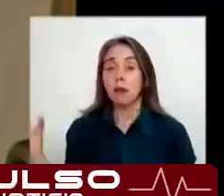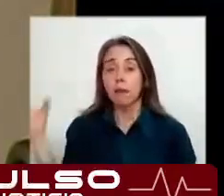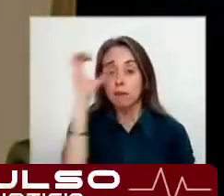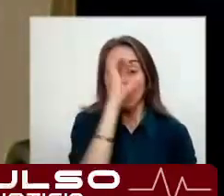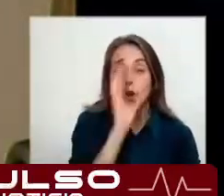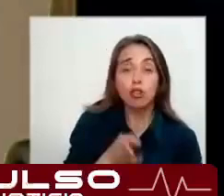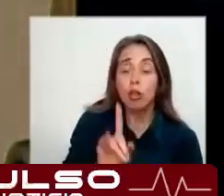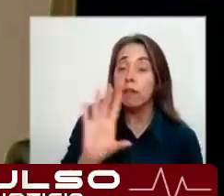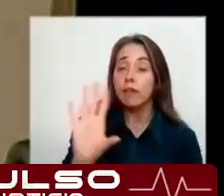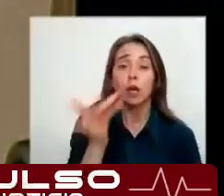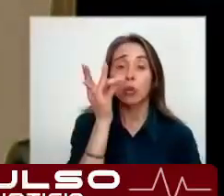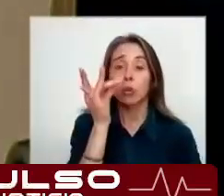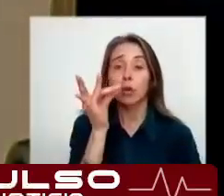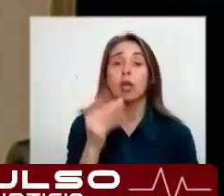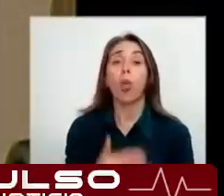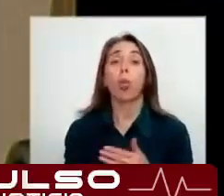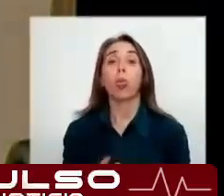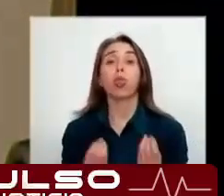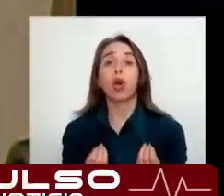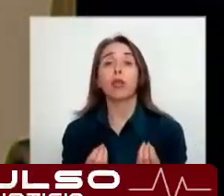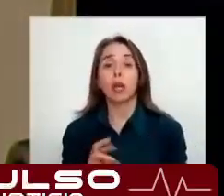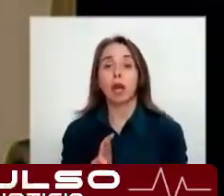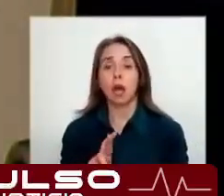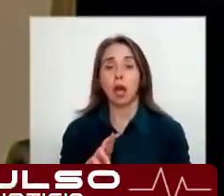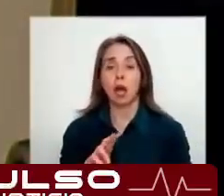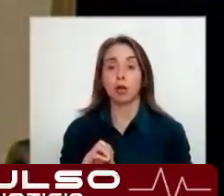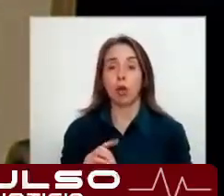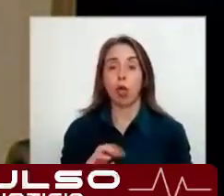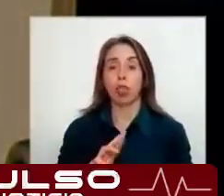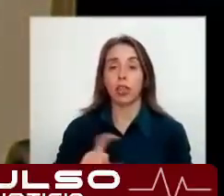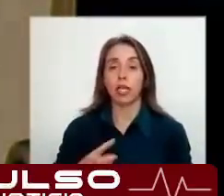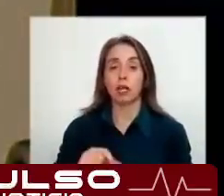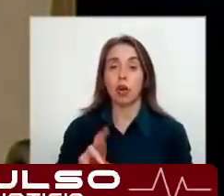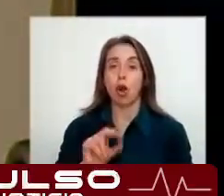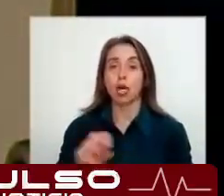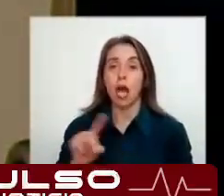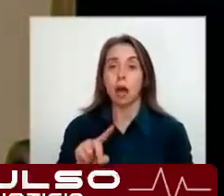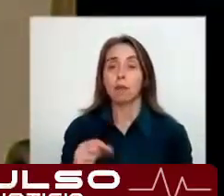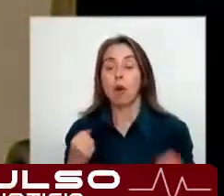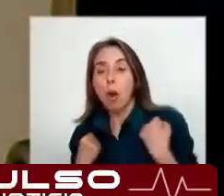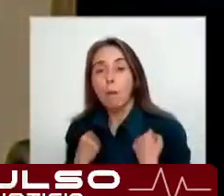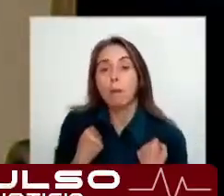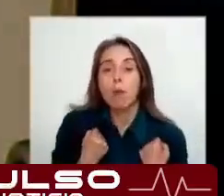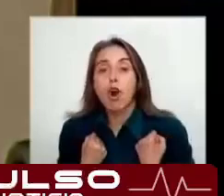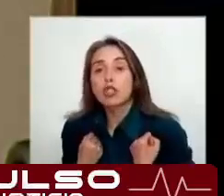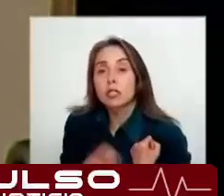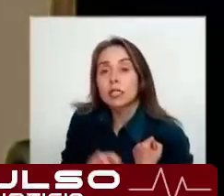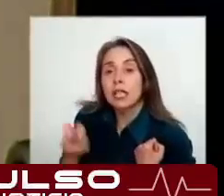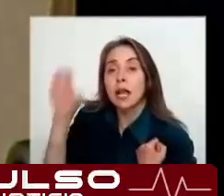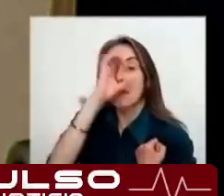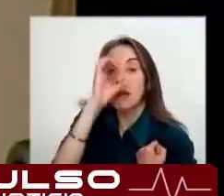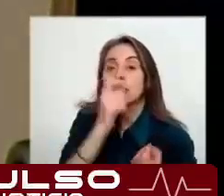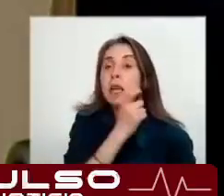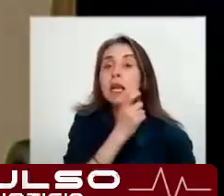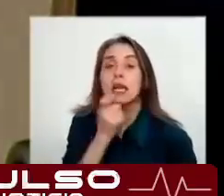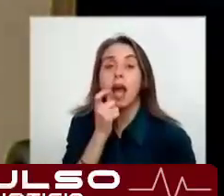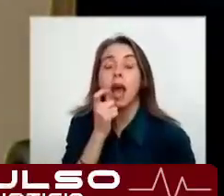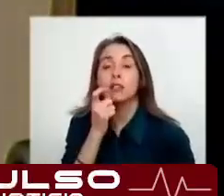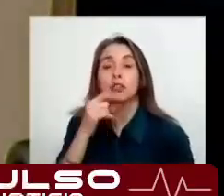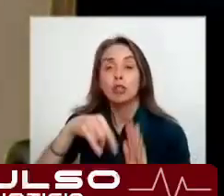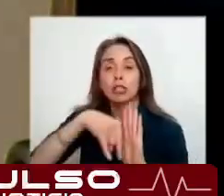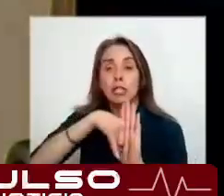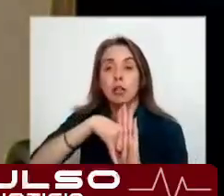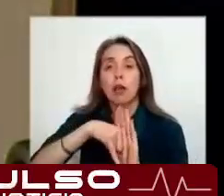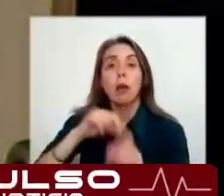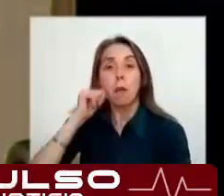o dónde está Rodrigo Ramos un mochilero que fue a pasear a Castro chiloé y que mañana De